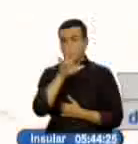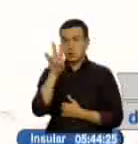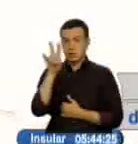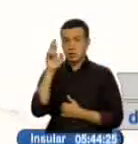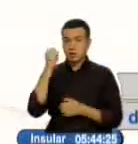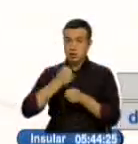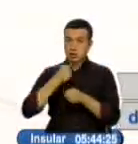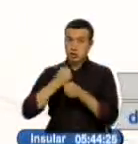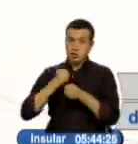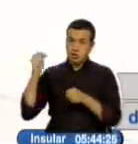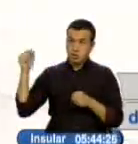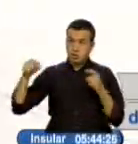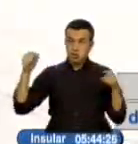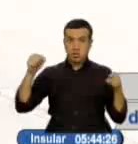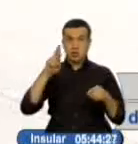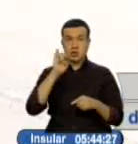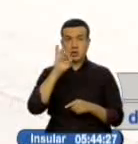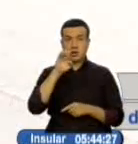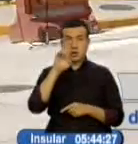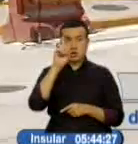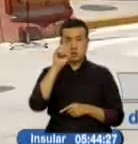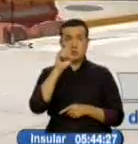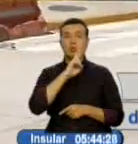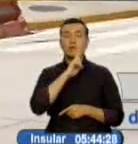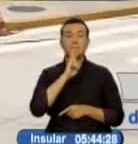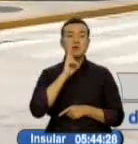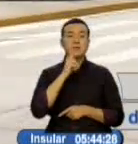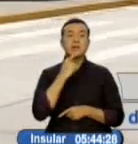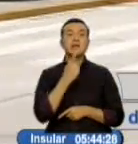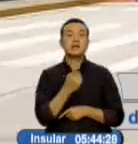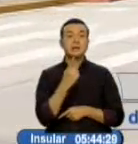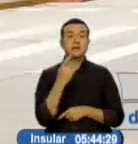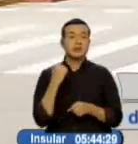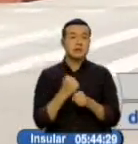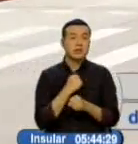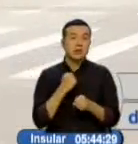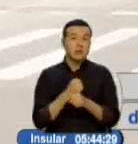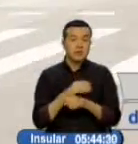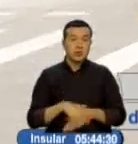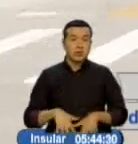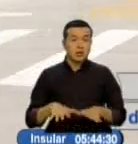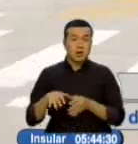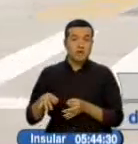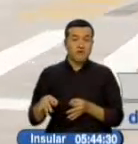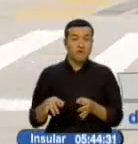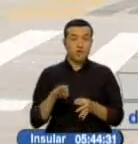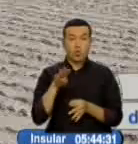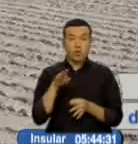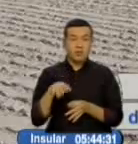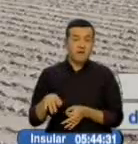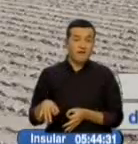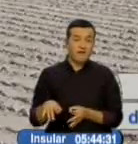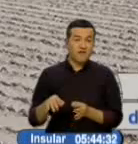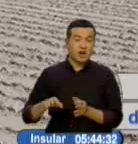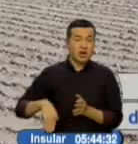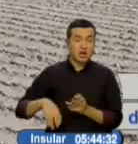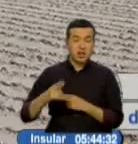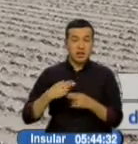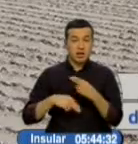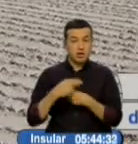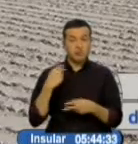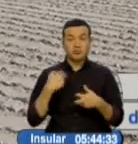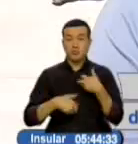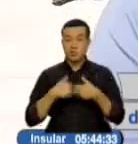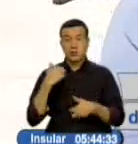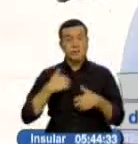obra. Sin embargo, Ricardo Sornosa, dueño de un restaurante, dice que aquí los trabajos tuvieron un retraso de 4 meses y los negocios son los que